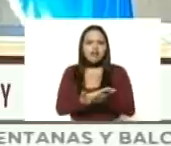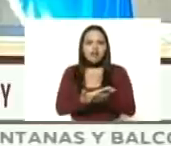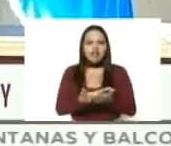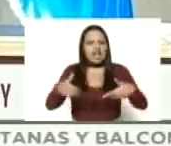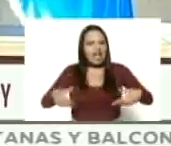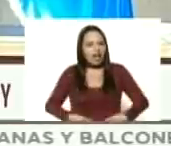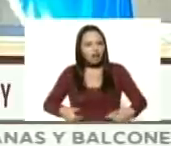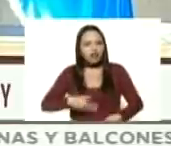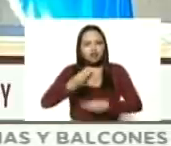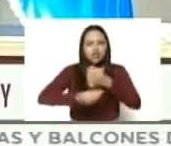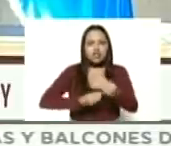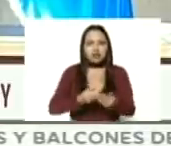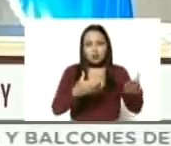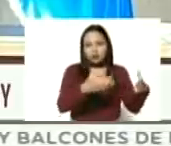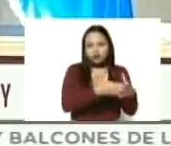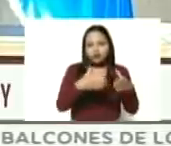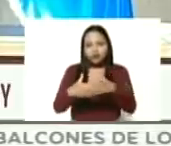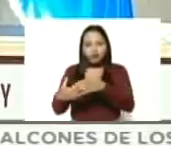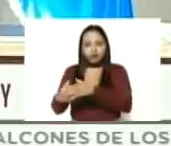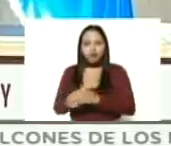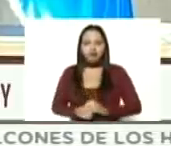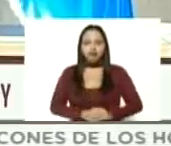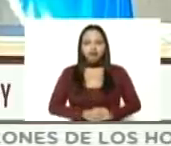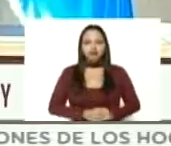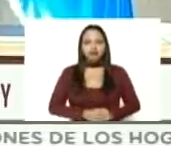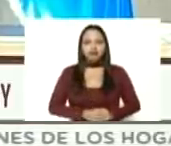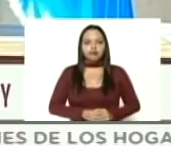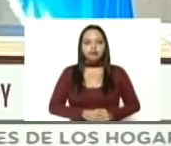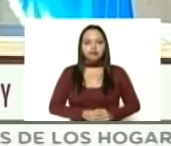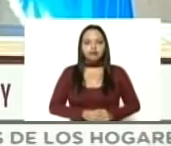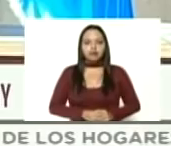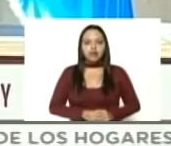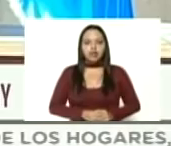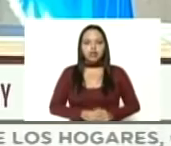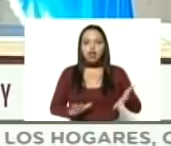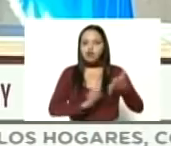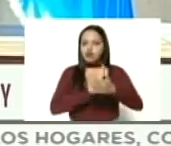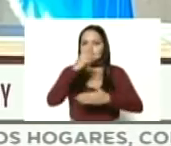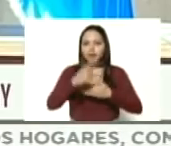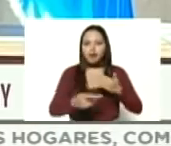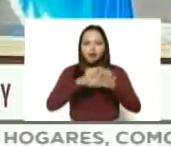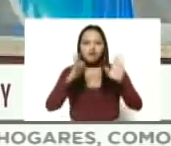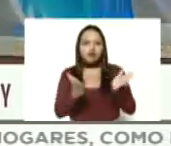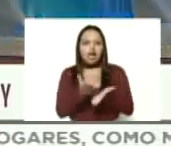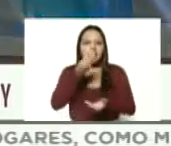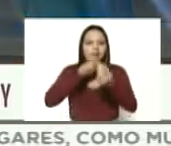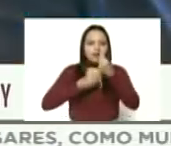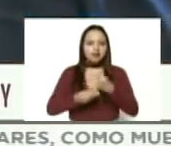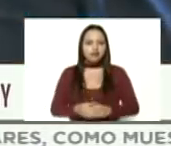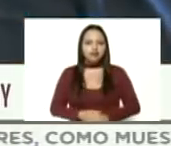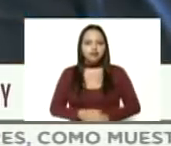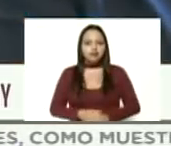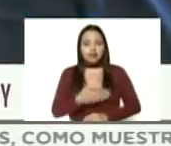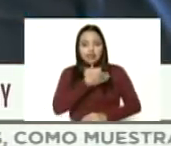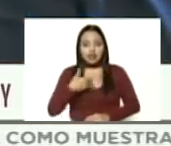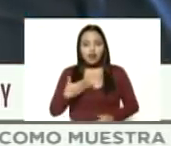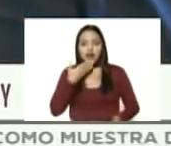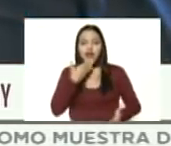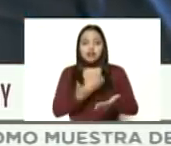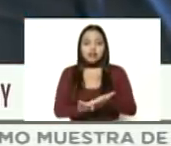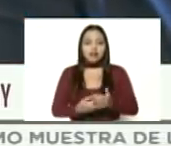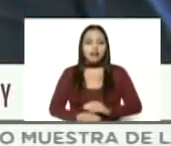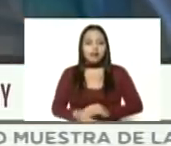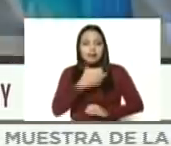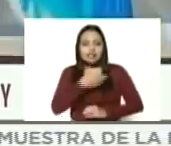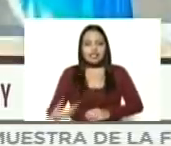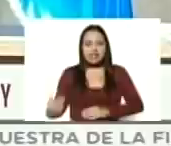han hecho nuestras delegaciones al Programa Mundial de Alimentos, Quiero agradecer al presidente de la Asamblea